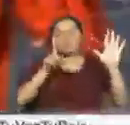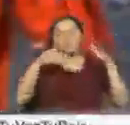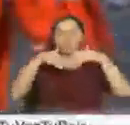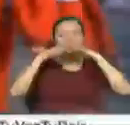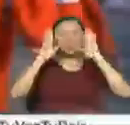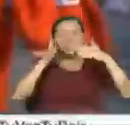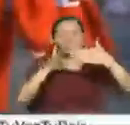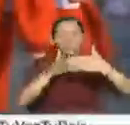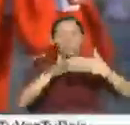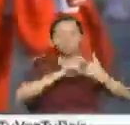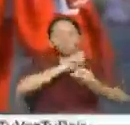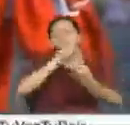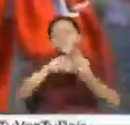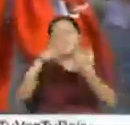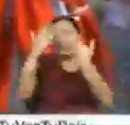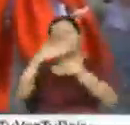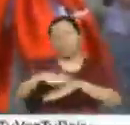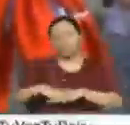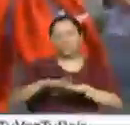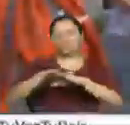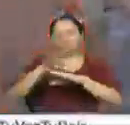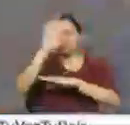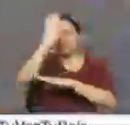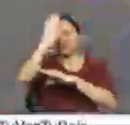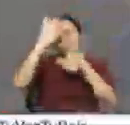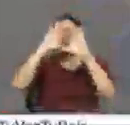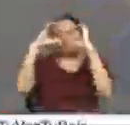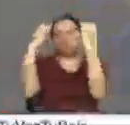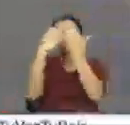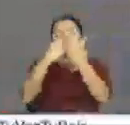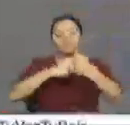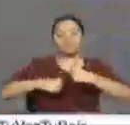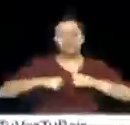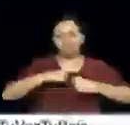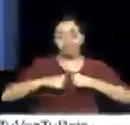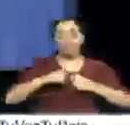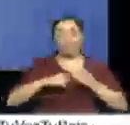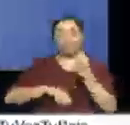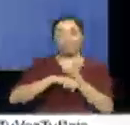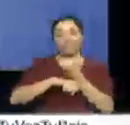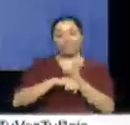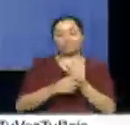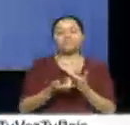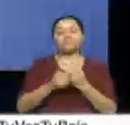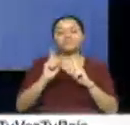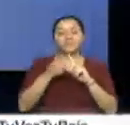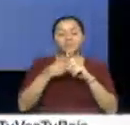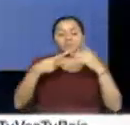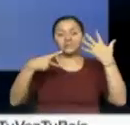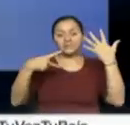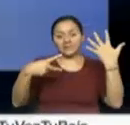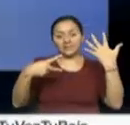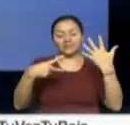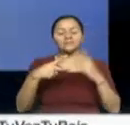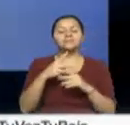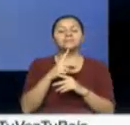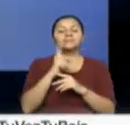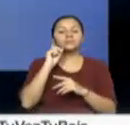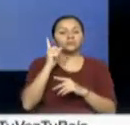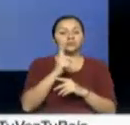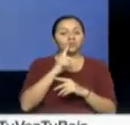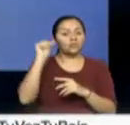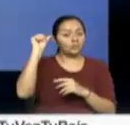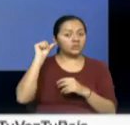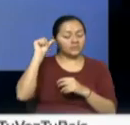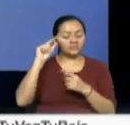Estadio Olímpico Atahualpa. La carrera cuenta con 7 categorías que son personas con discapacidad auditiva,